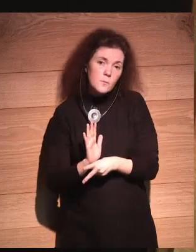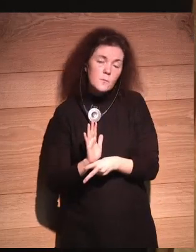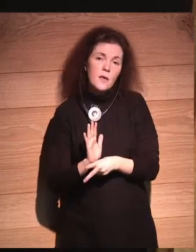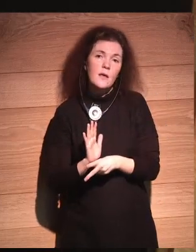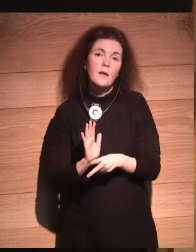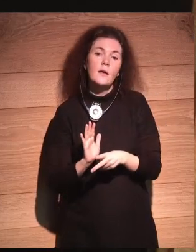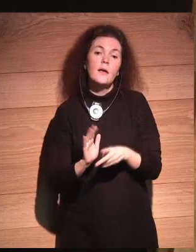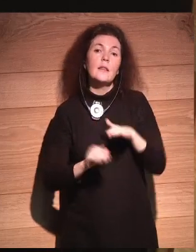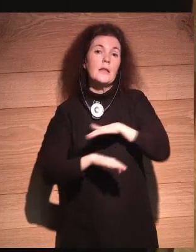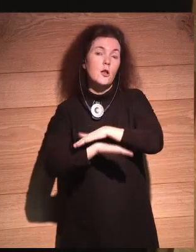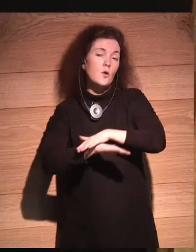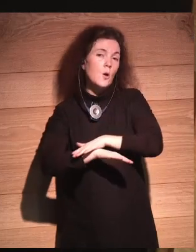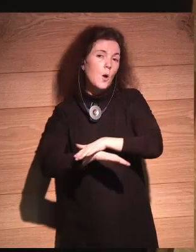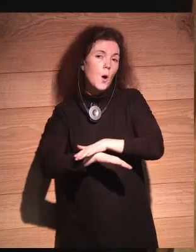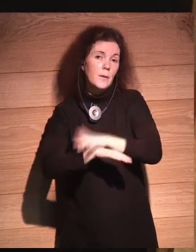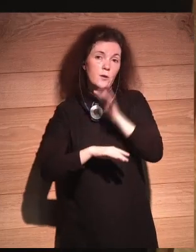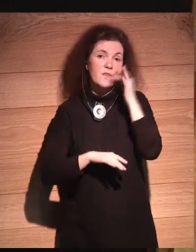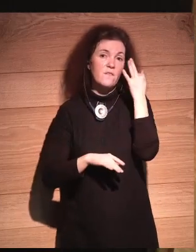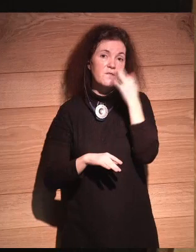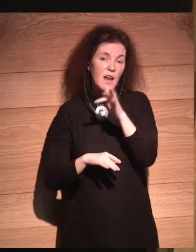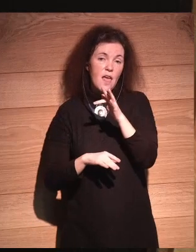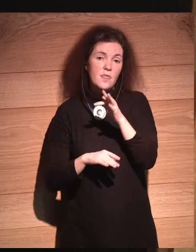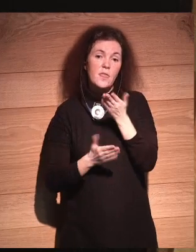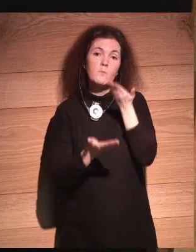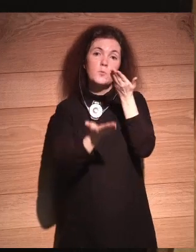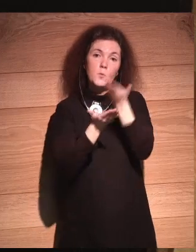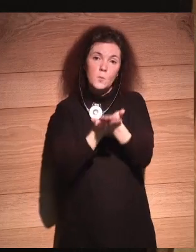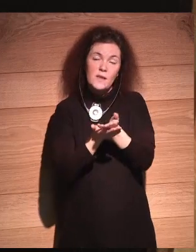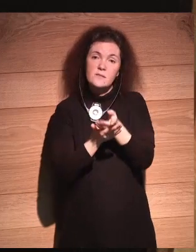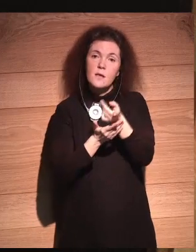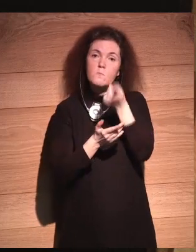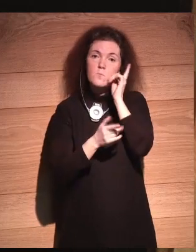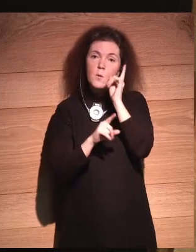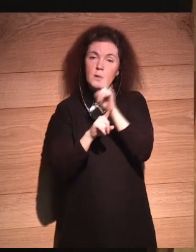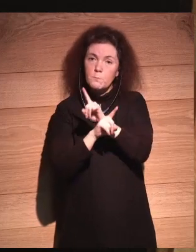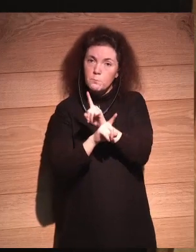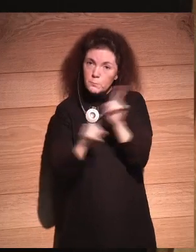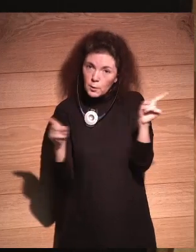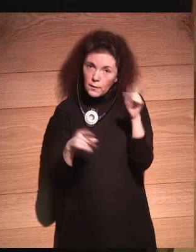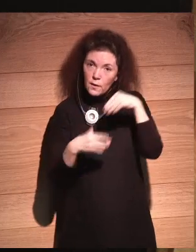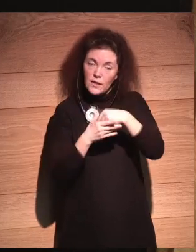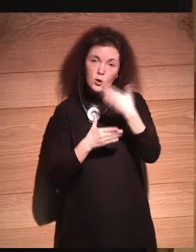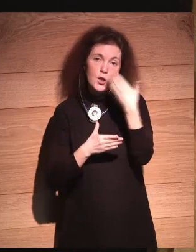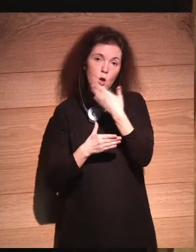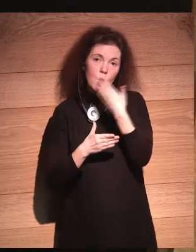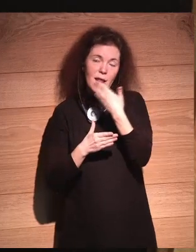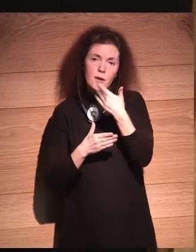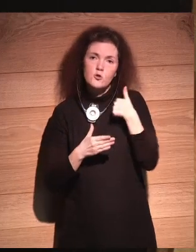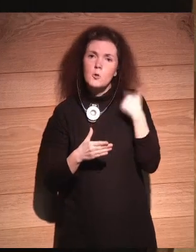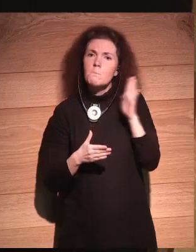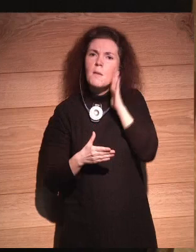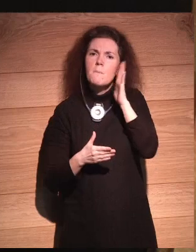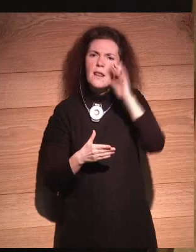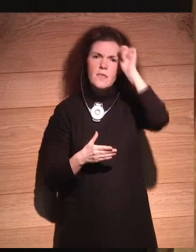cierta manera, el gobierno de Francia ha propuesto para erradicar los móviles de las aulas, me